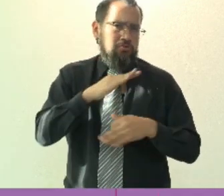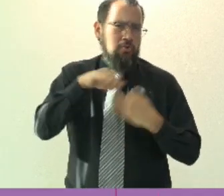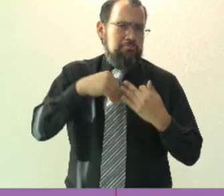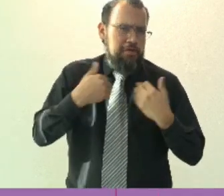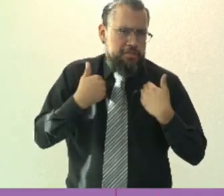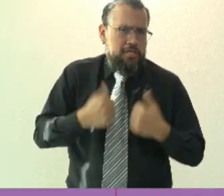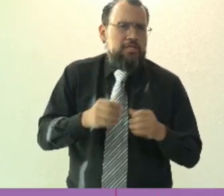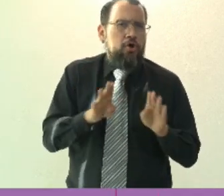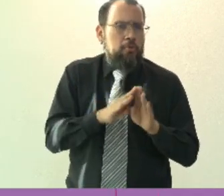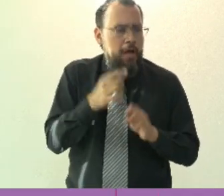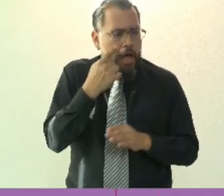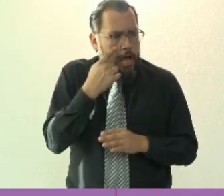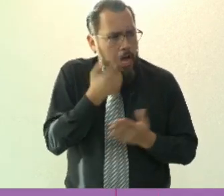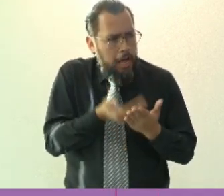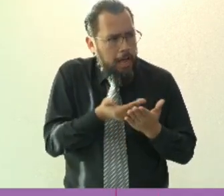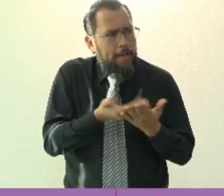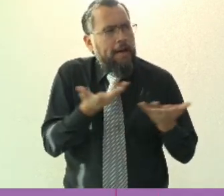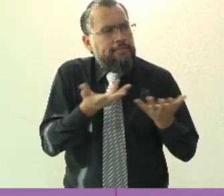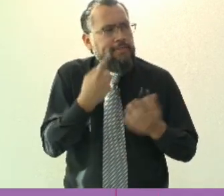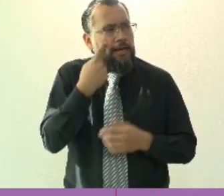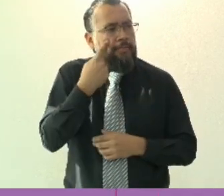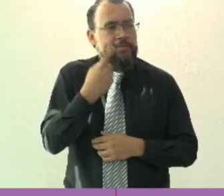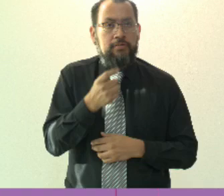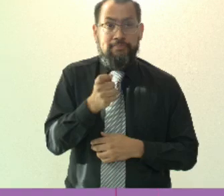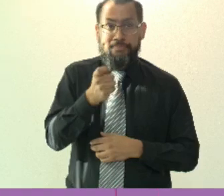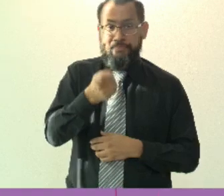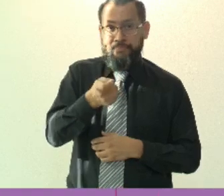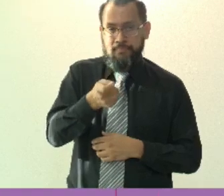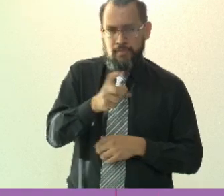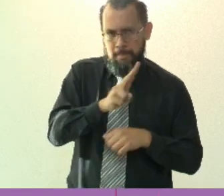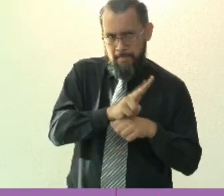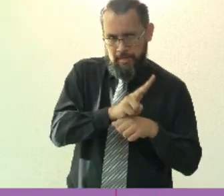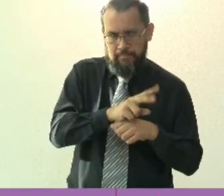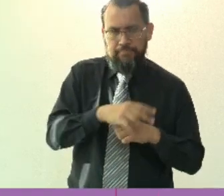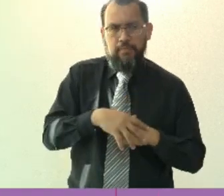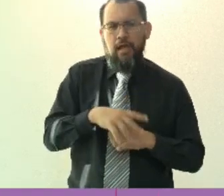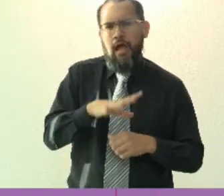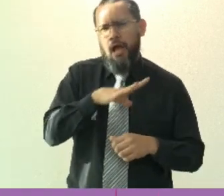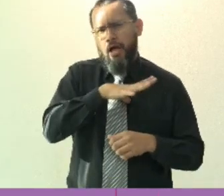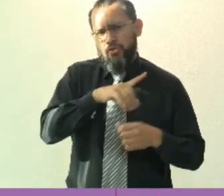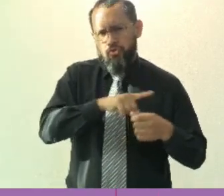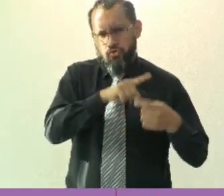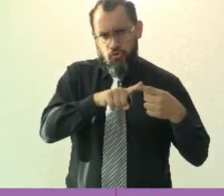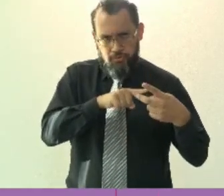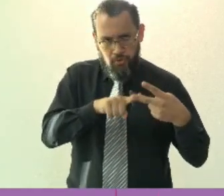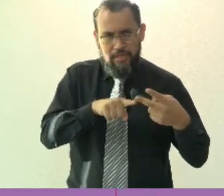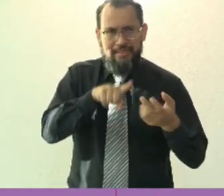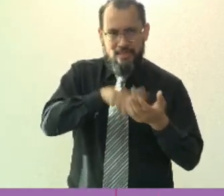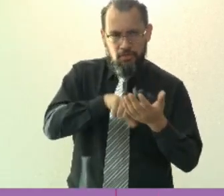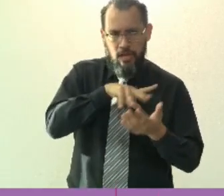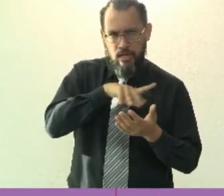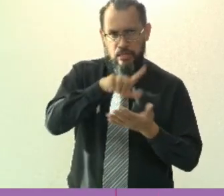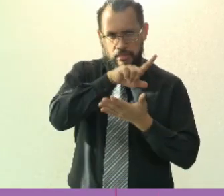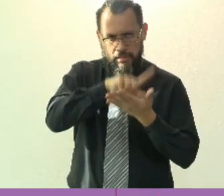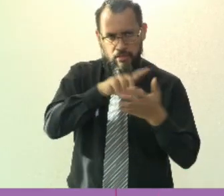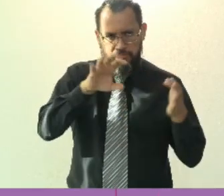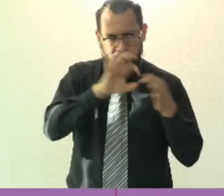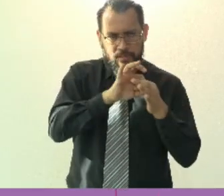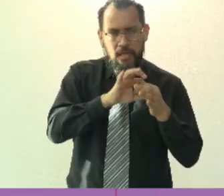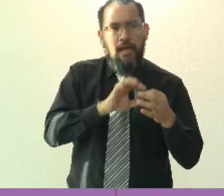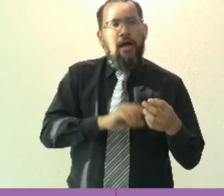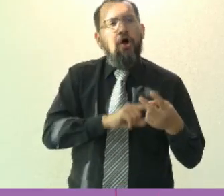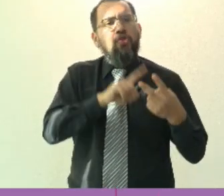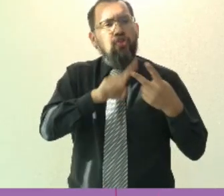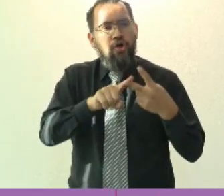cuentas. Y eso tiene dos componentes, un componente jurídico y un componente